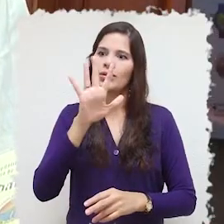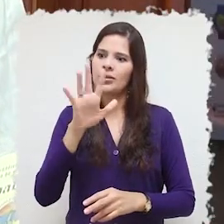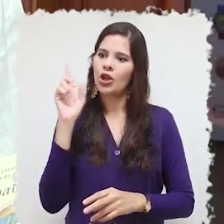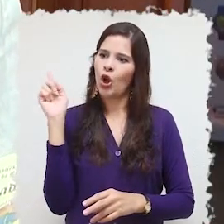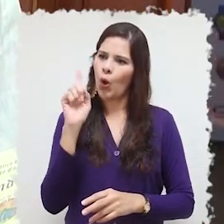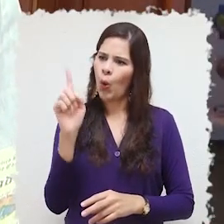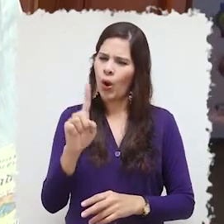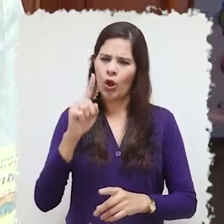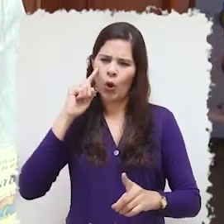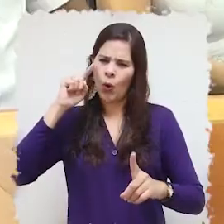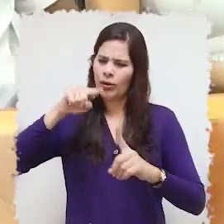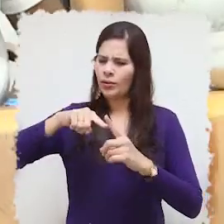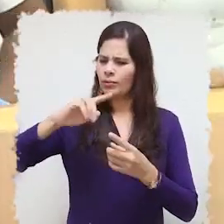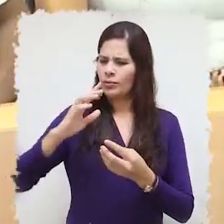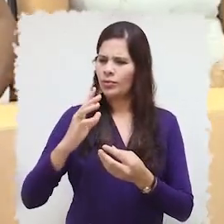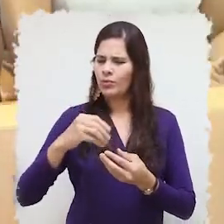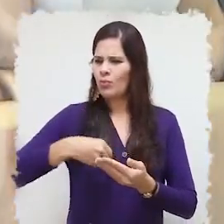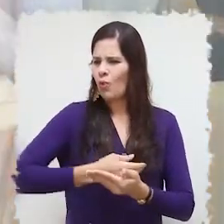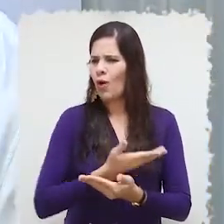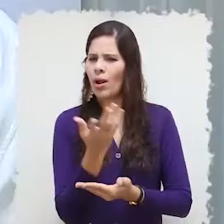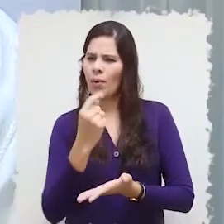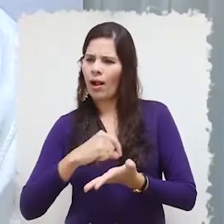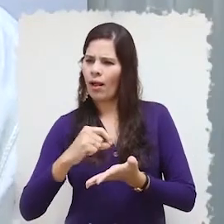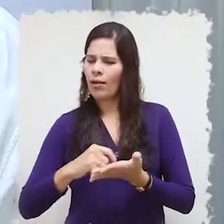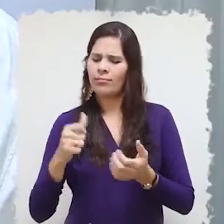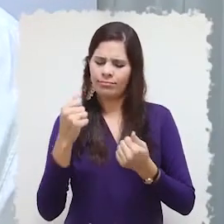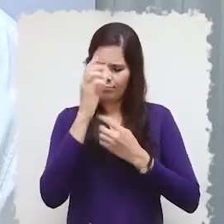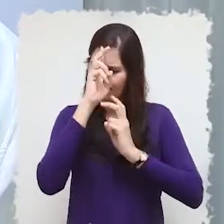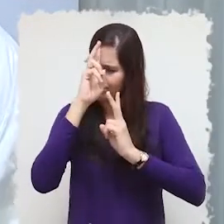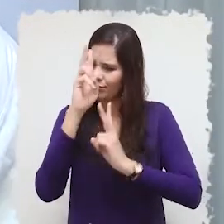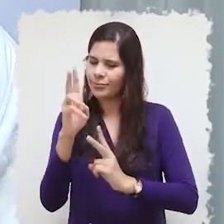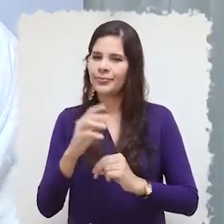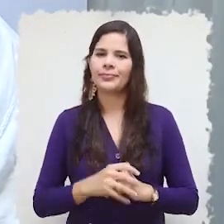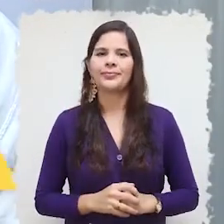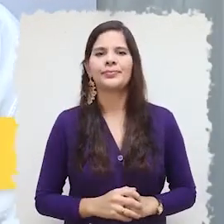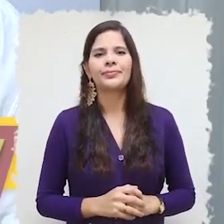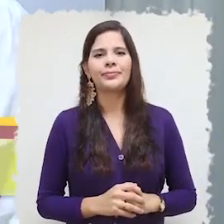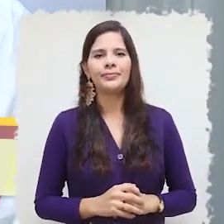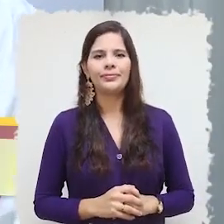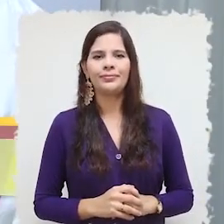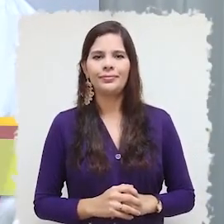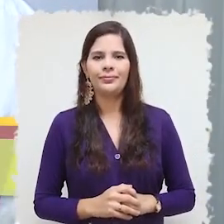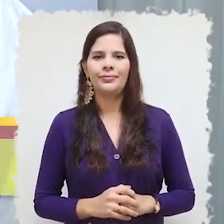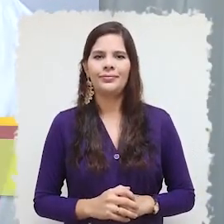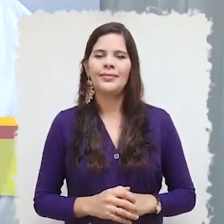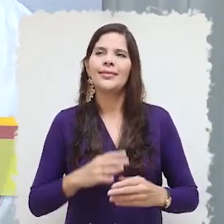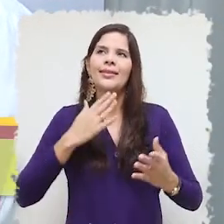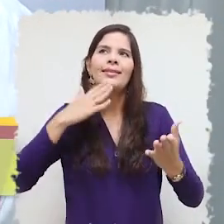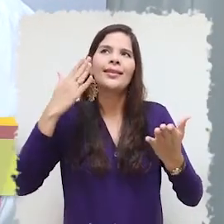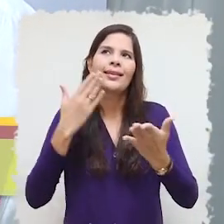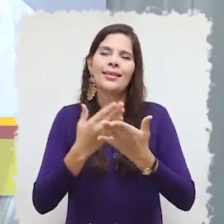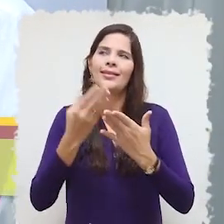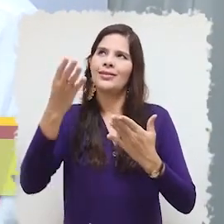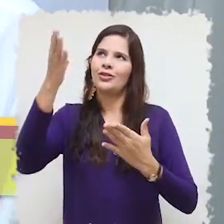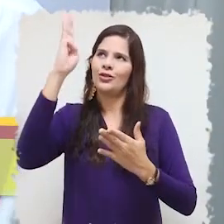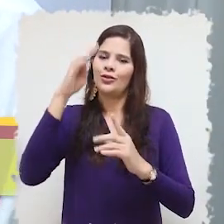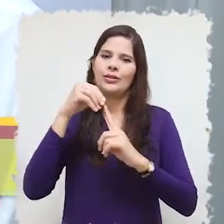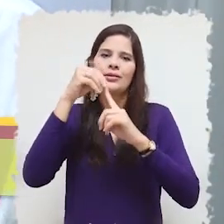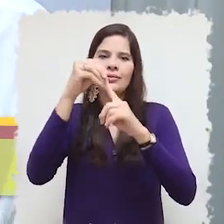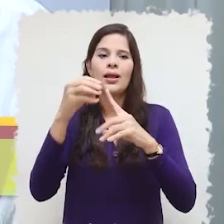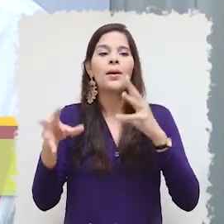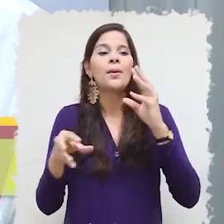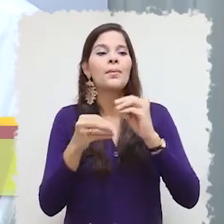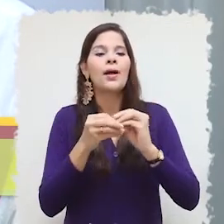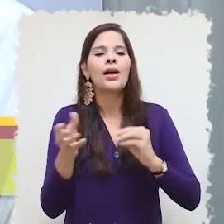45 años dedicados a la vida artística. A Dios gracias por este momento tan importante y a